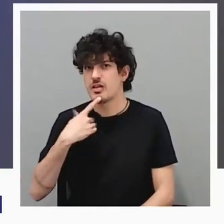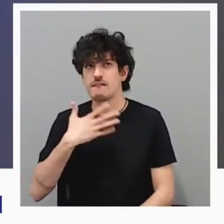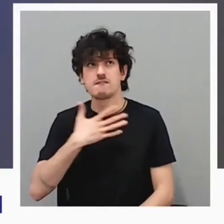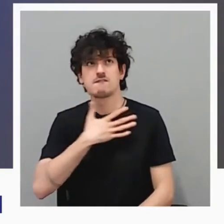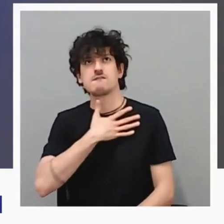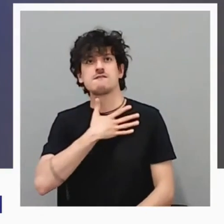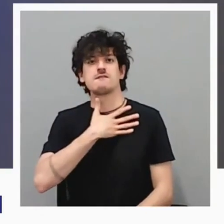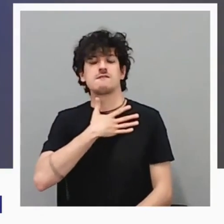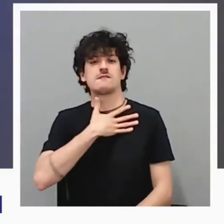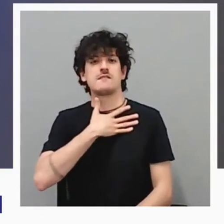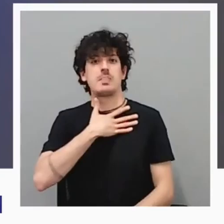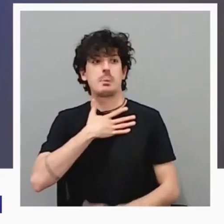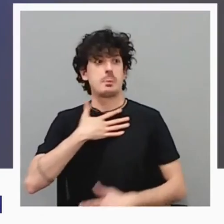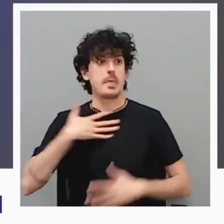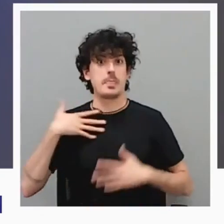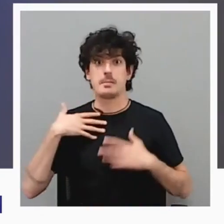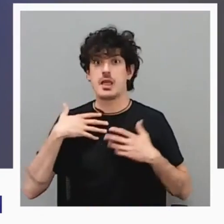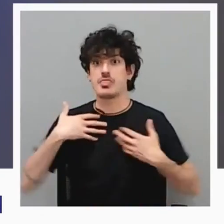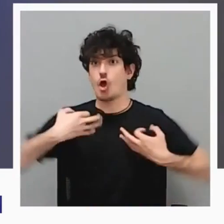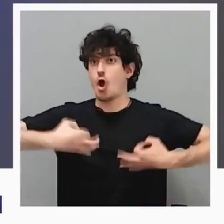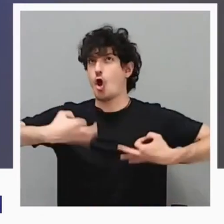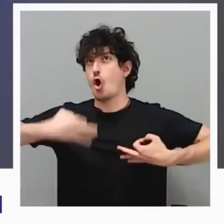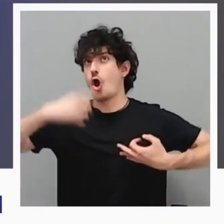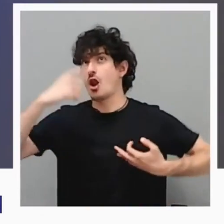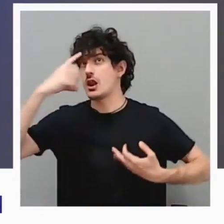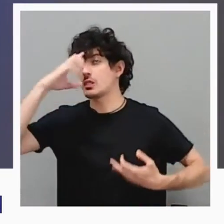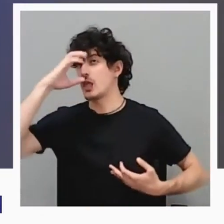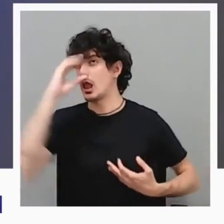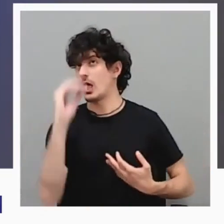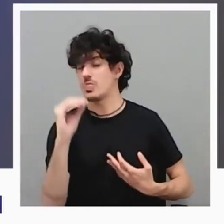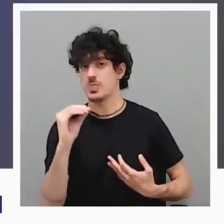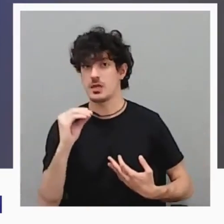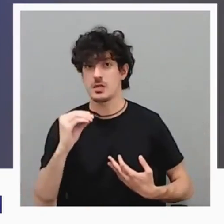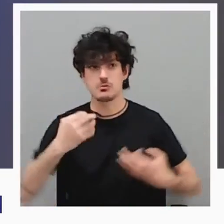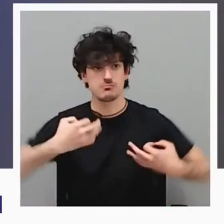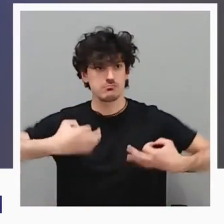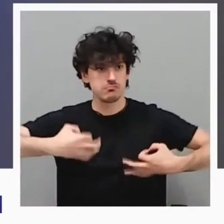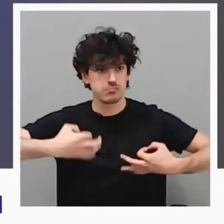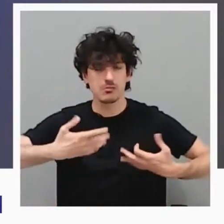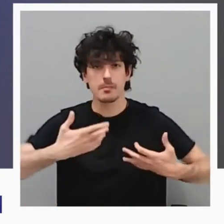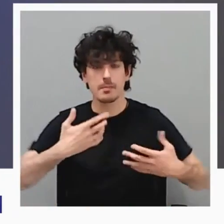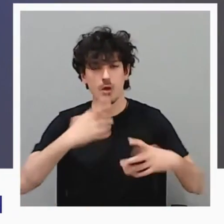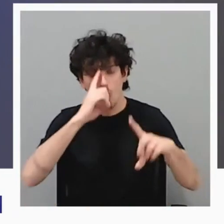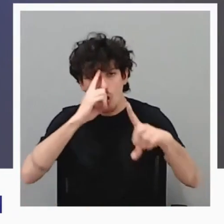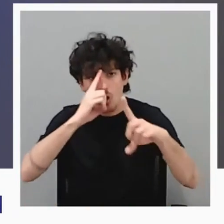El emprendedor social tiene que tener una enorme determinación para conseguir su misión, sus objetivos